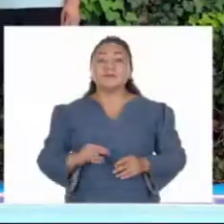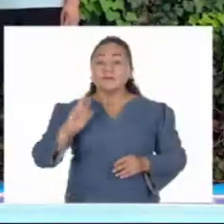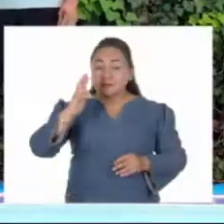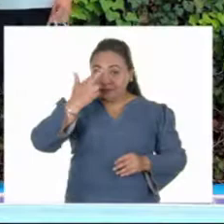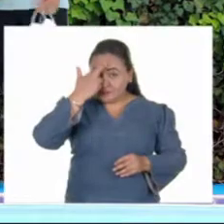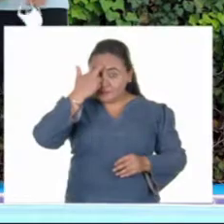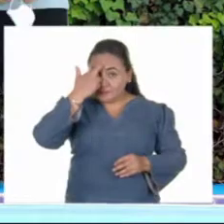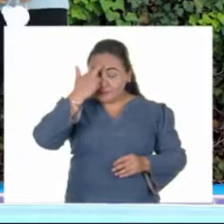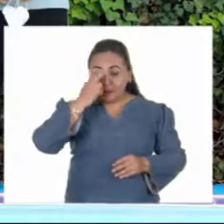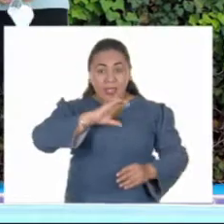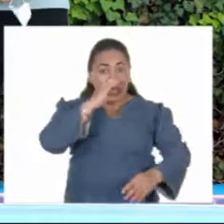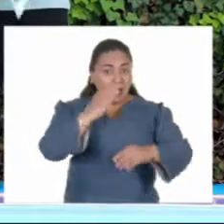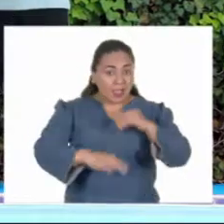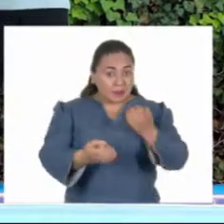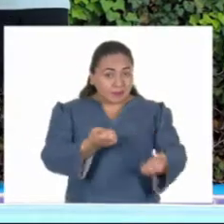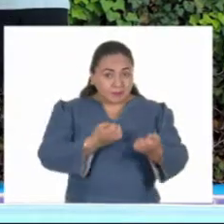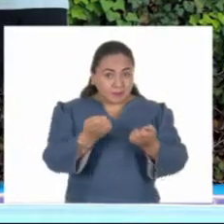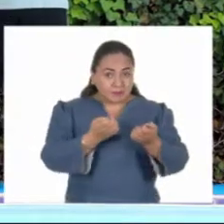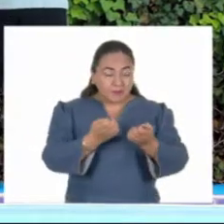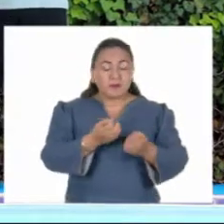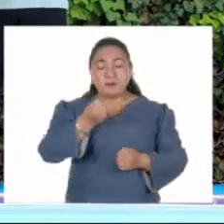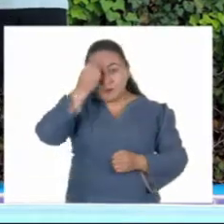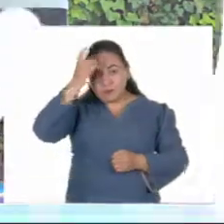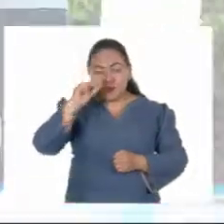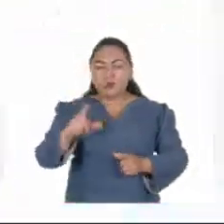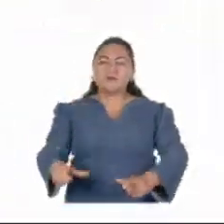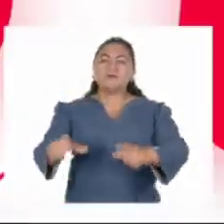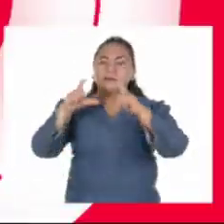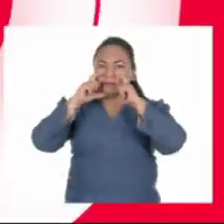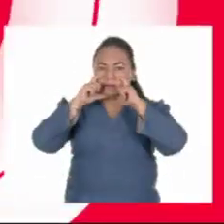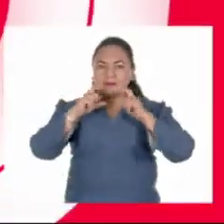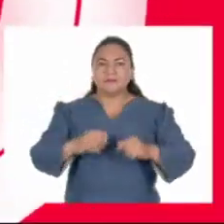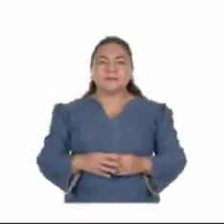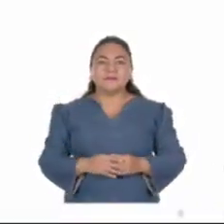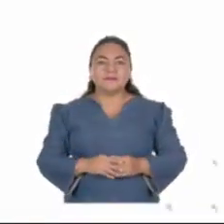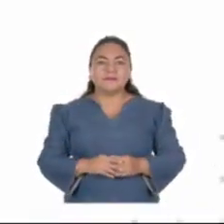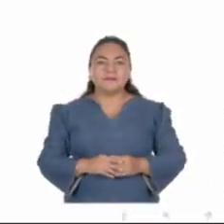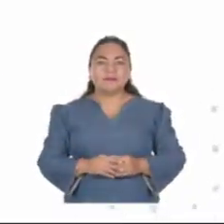Recuerda, al terminar la activación, no olvides la protección.